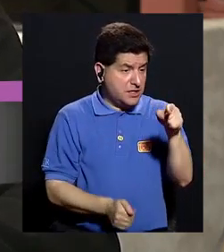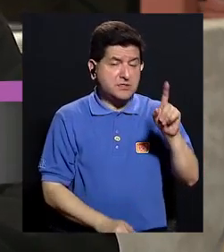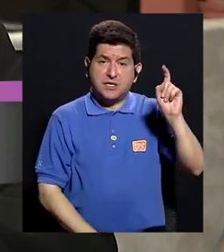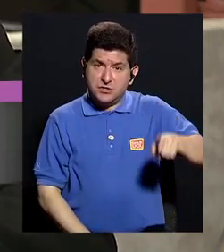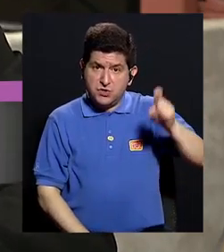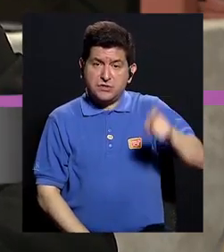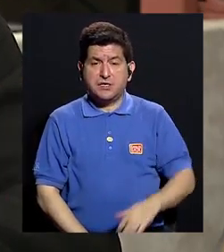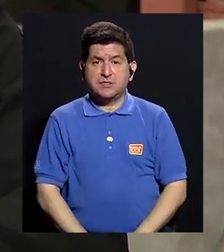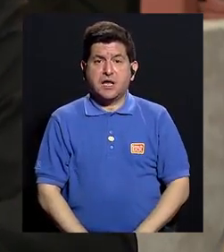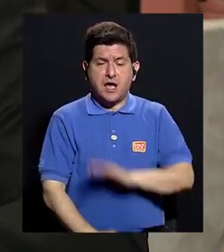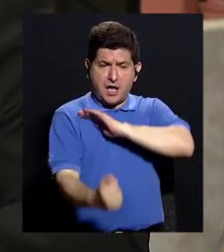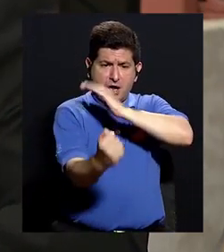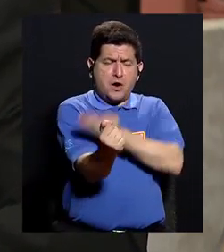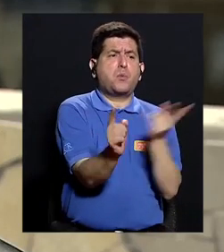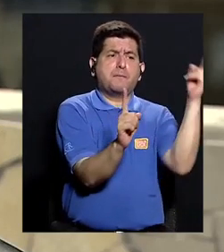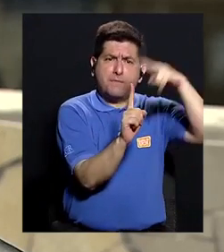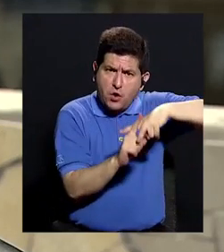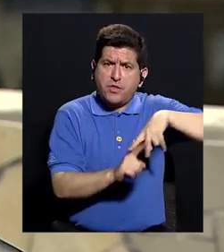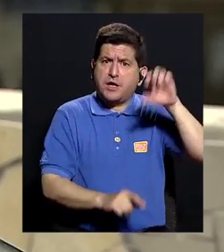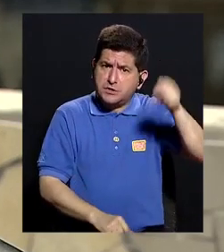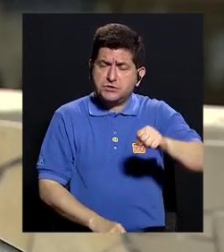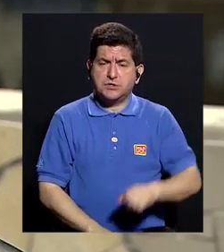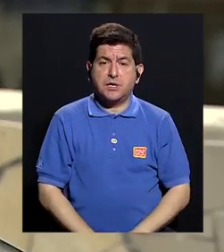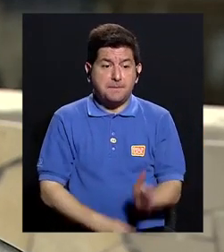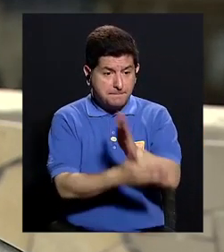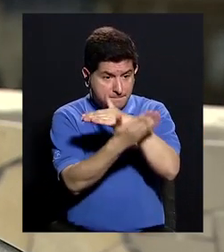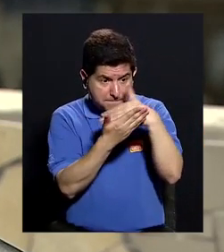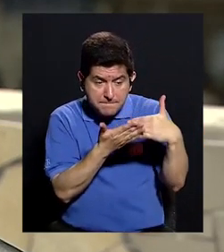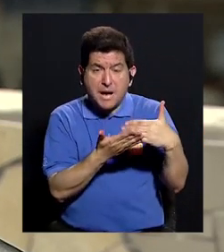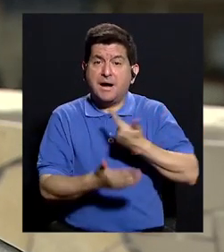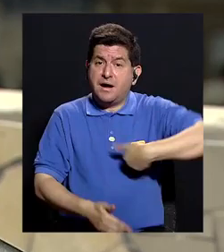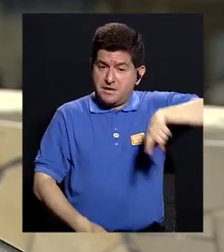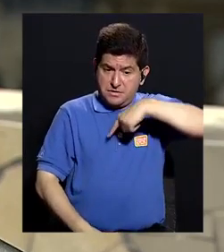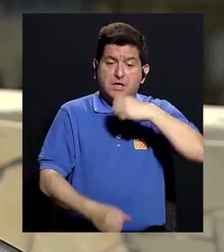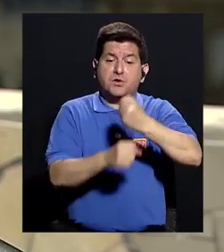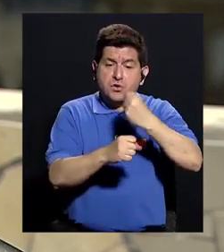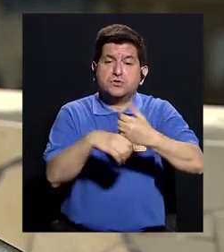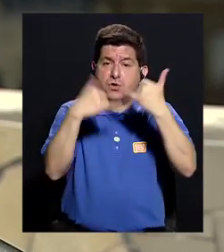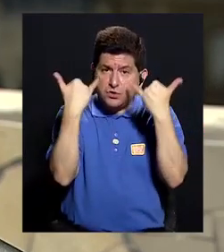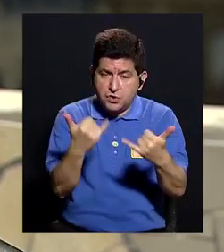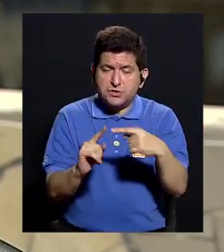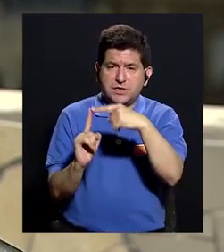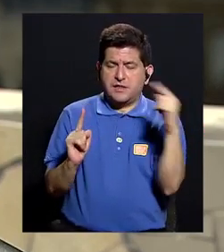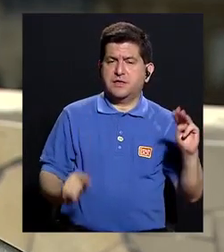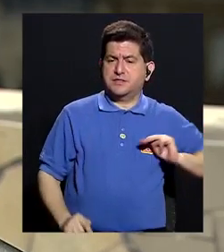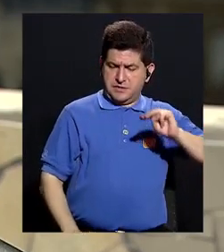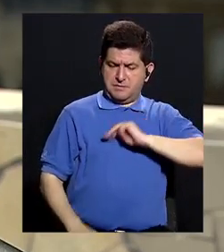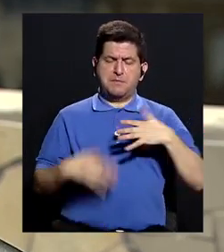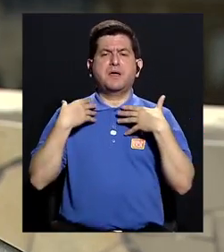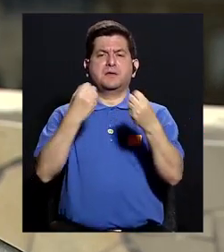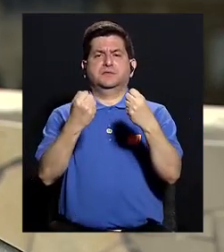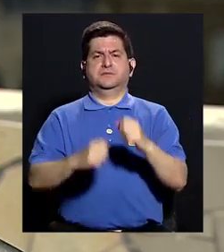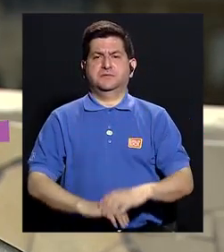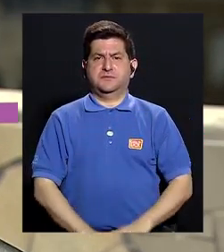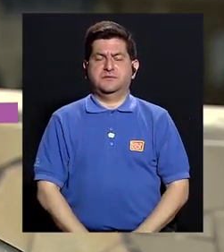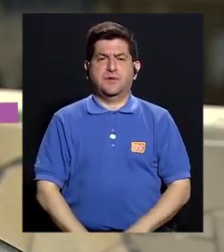que tener más empoderamiento. Claro, esa es una parte que hemos estado trabajando mucho desde el Ministerio de Salud.